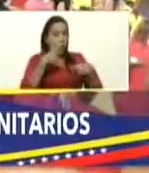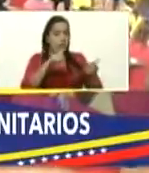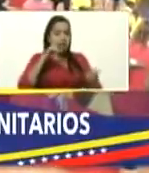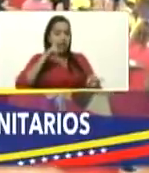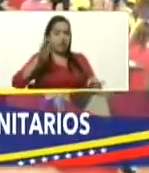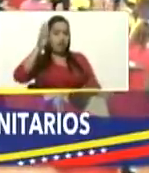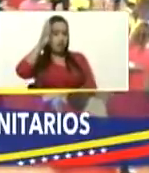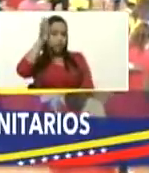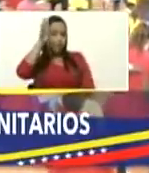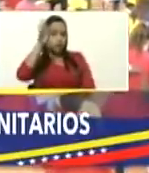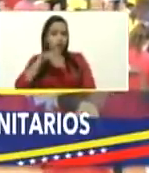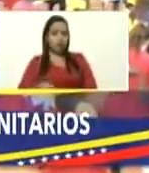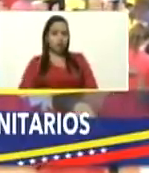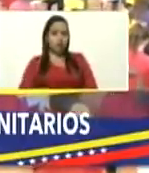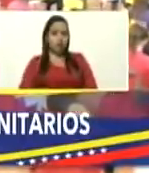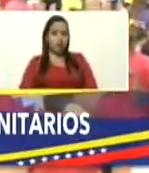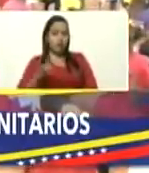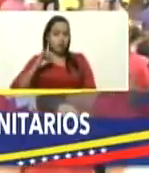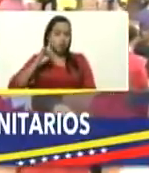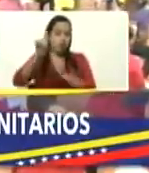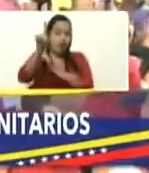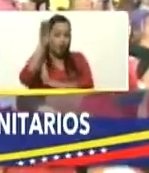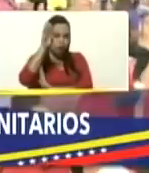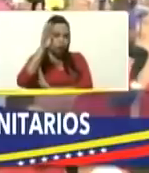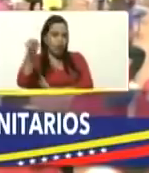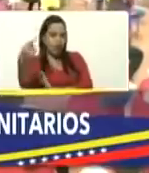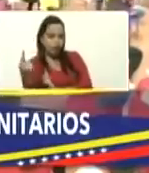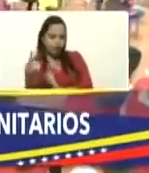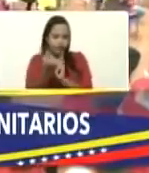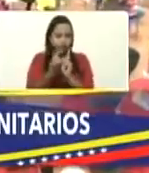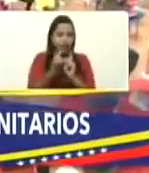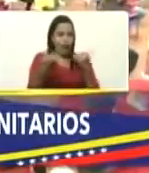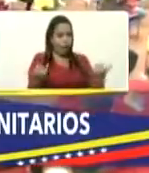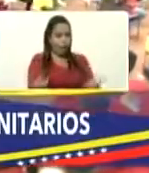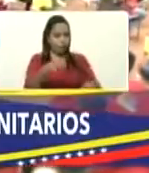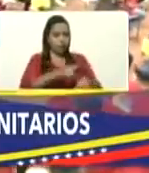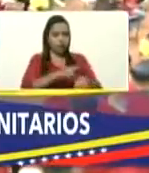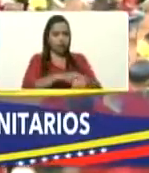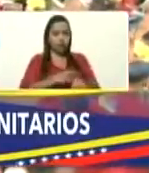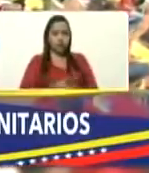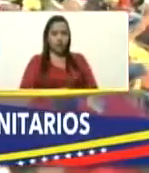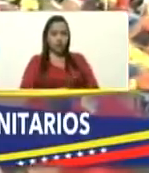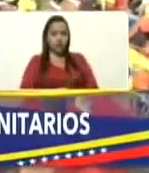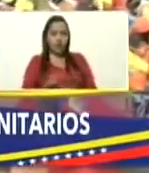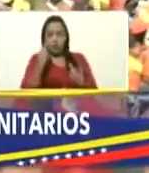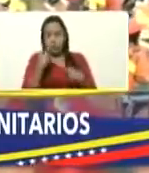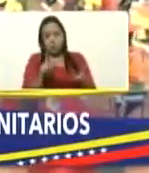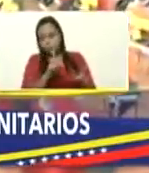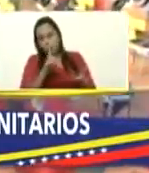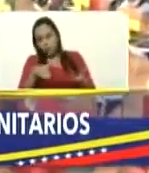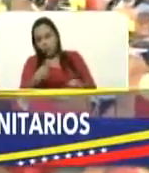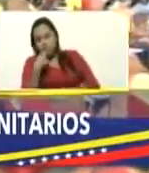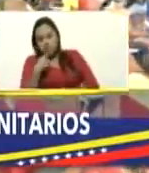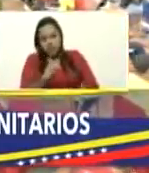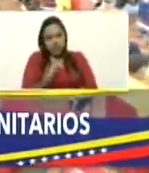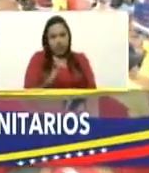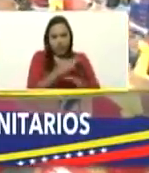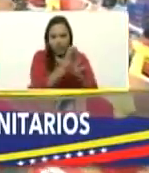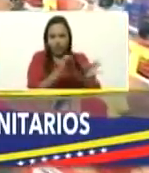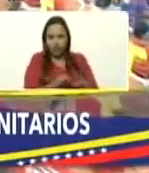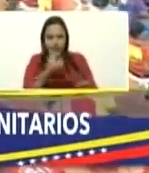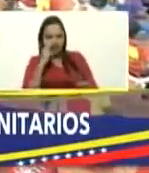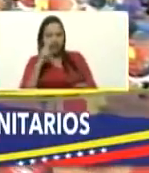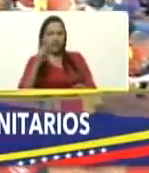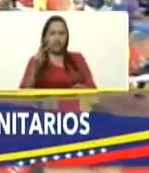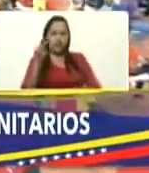futuro, viajan al futuro y regresan al presente. Y a lo mejor no pueden decirnos en los códigos lo que han